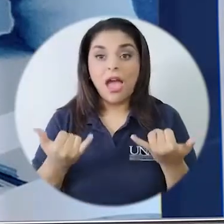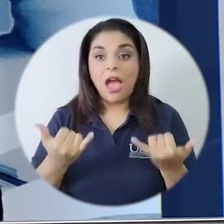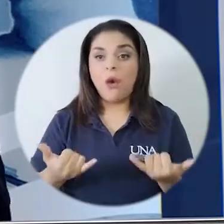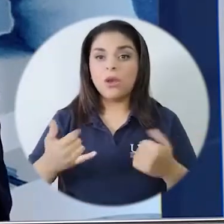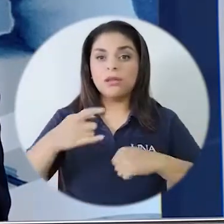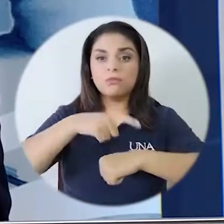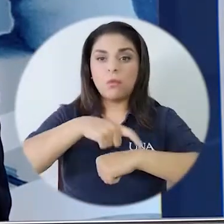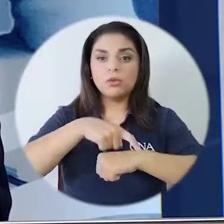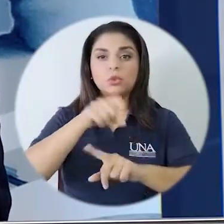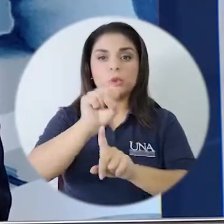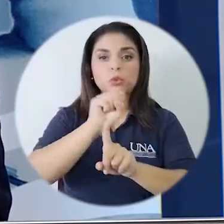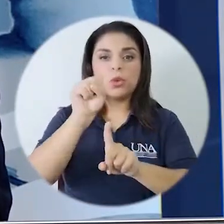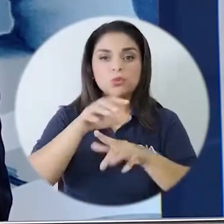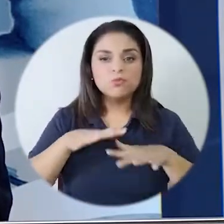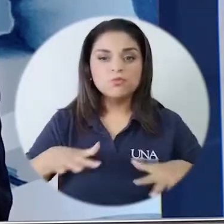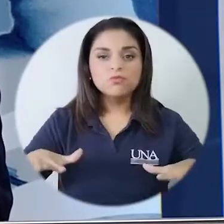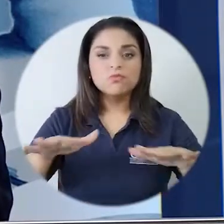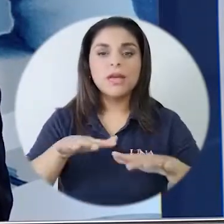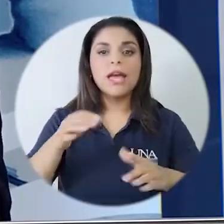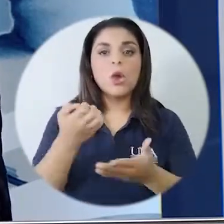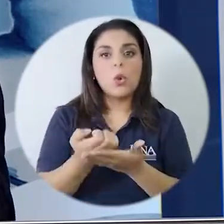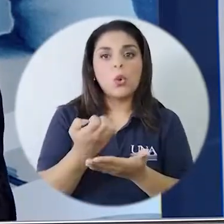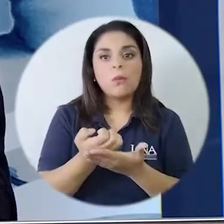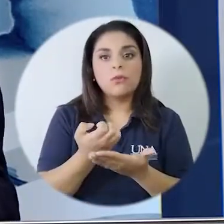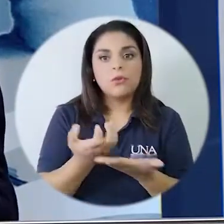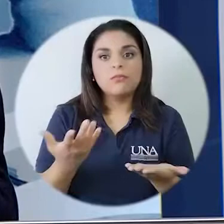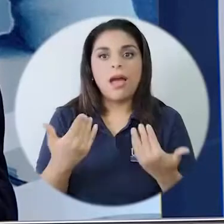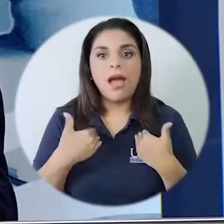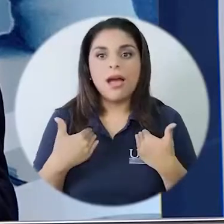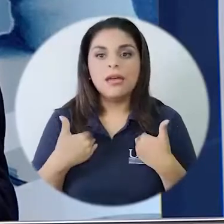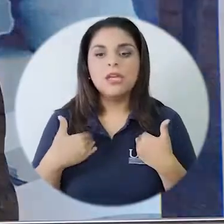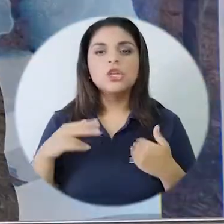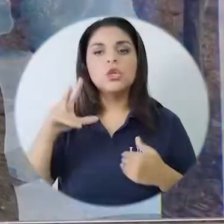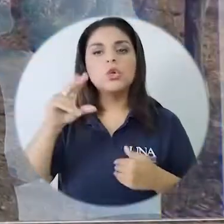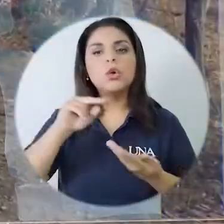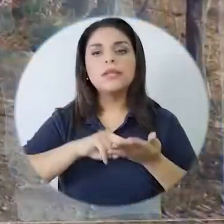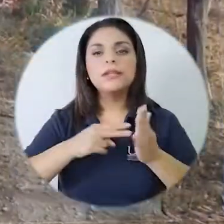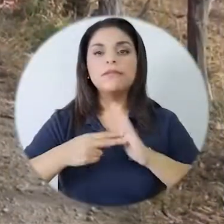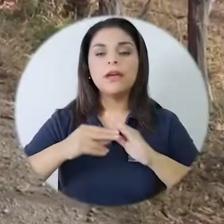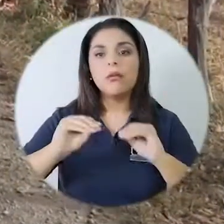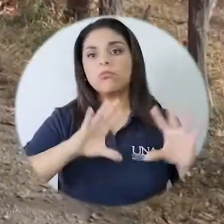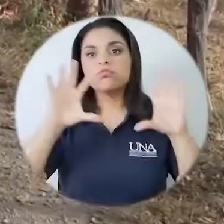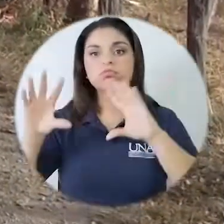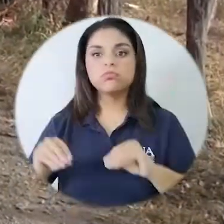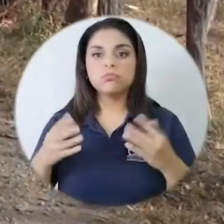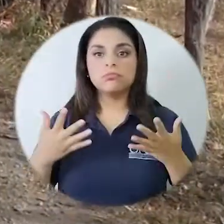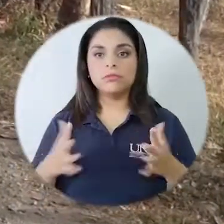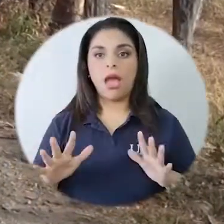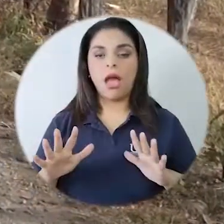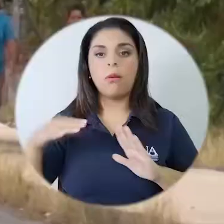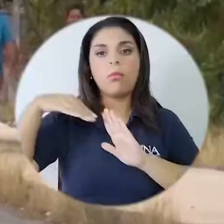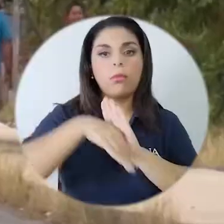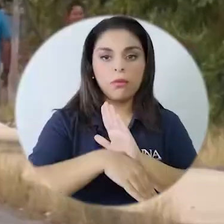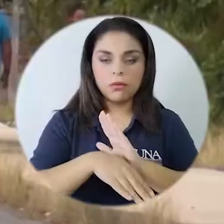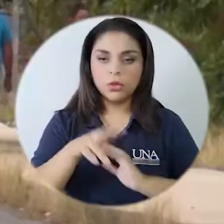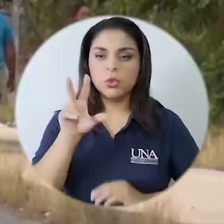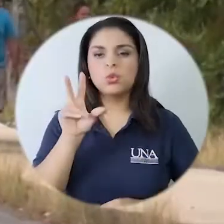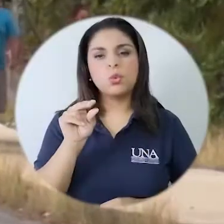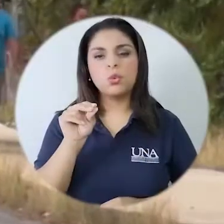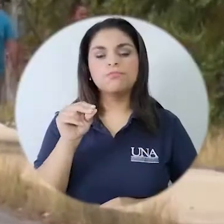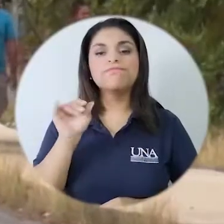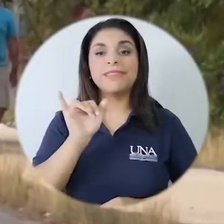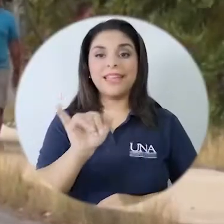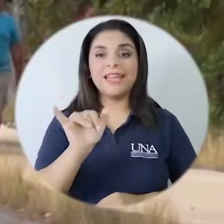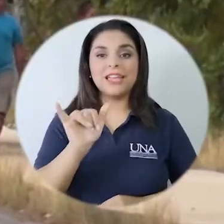este contexto económico que vivimos. O sea, no es que de la noche a la mañana el sistema de construcción en Costa Rica decreció por X razón.